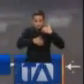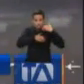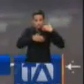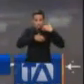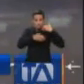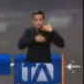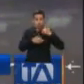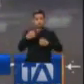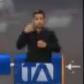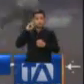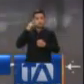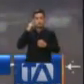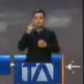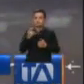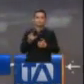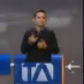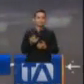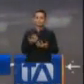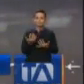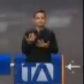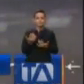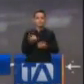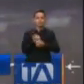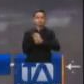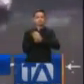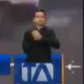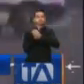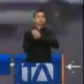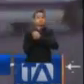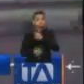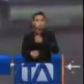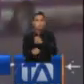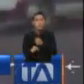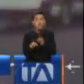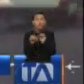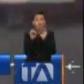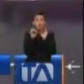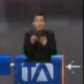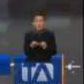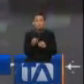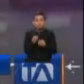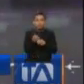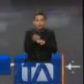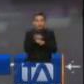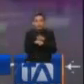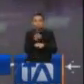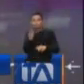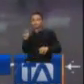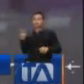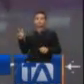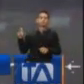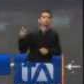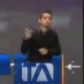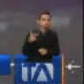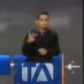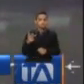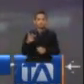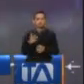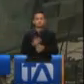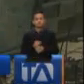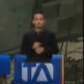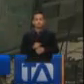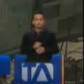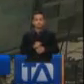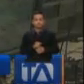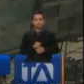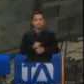La pequeña no esperó, salió del vientre de su madre segundos antes de que lleguen los recursos del EQ911.